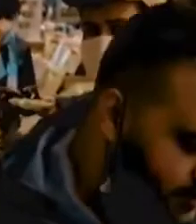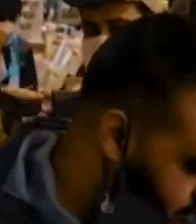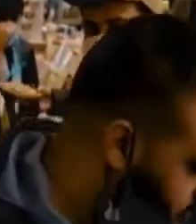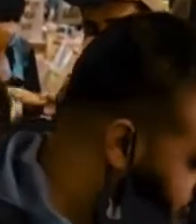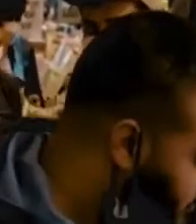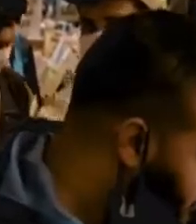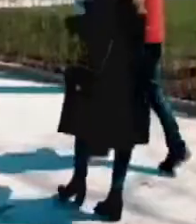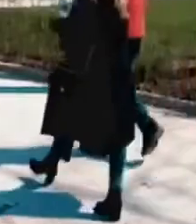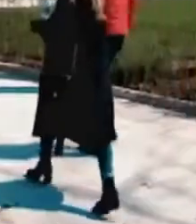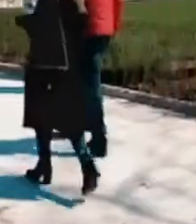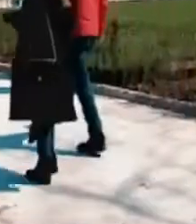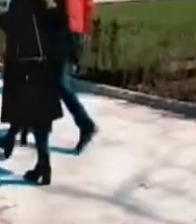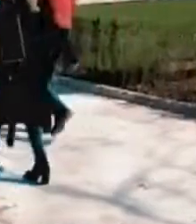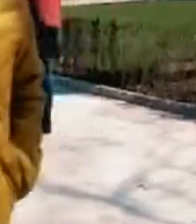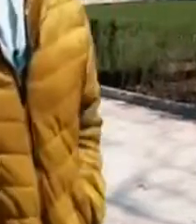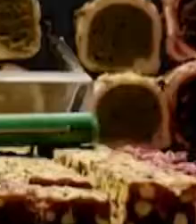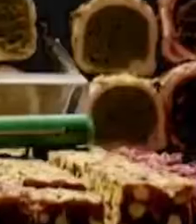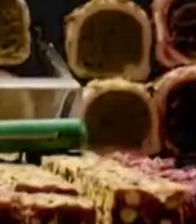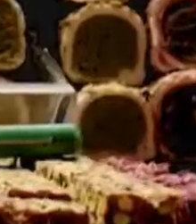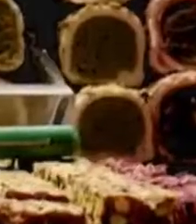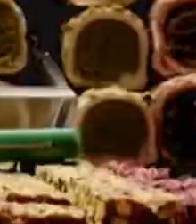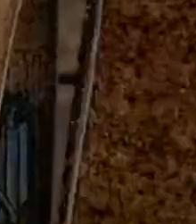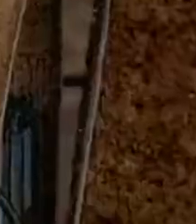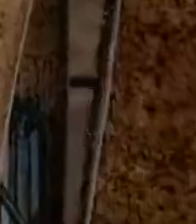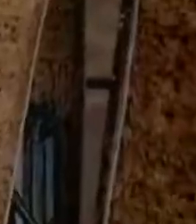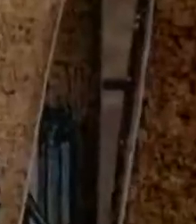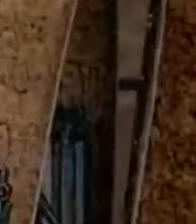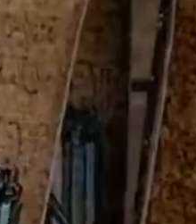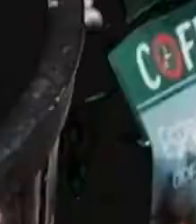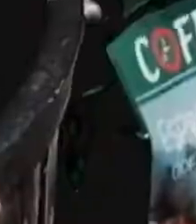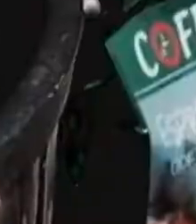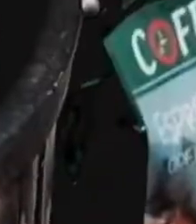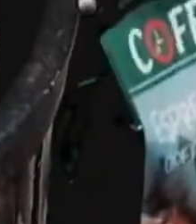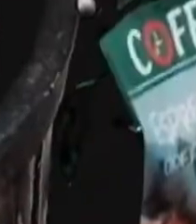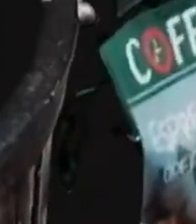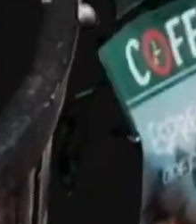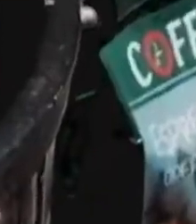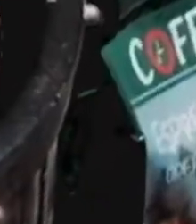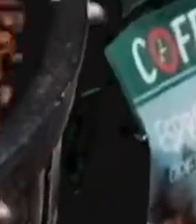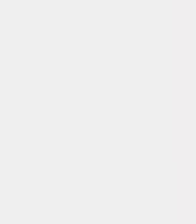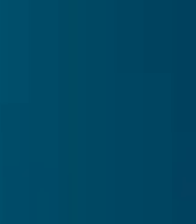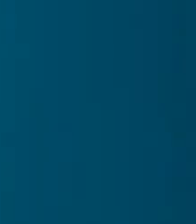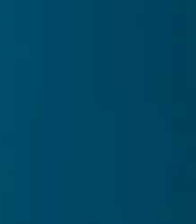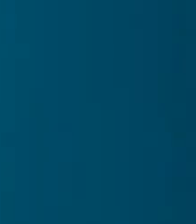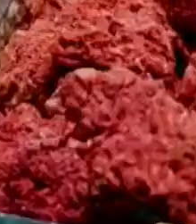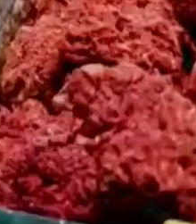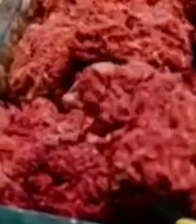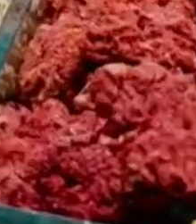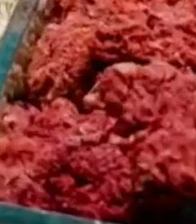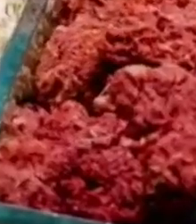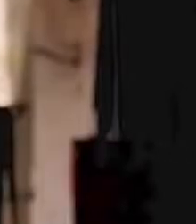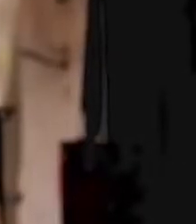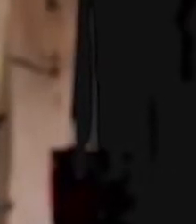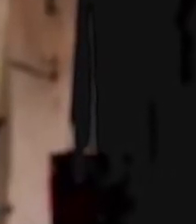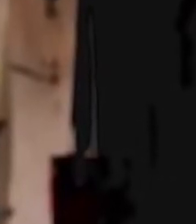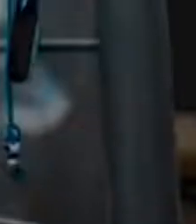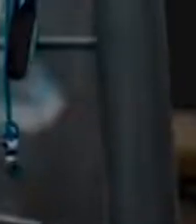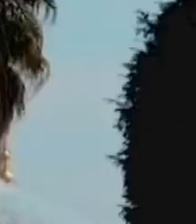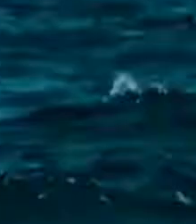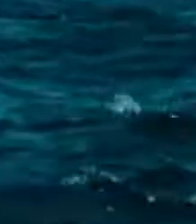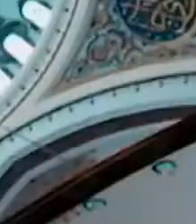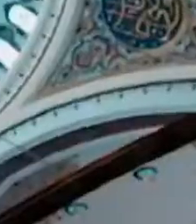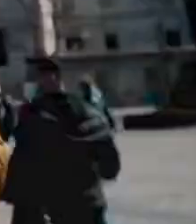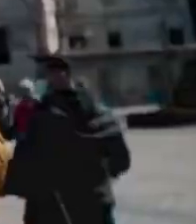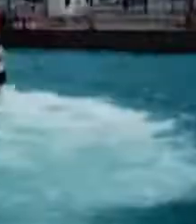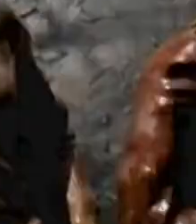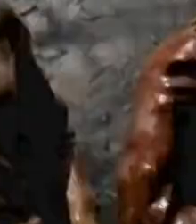Desde Ecuador hacia los más diversos rincones del planeta. La Ruta de Enrique, los sábados a